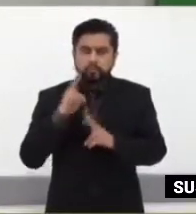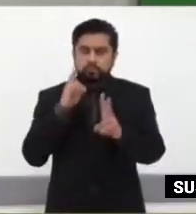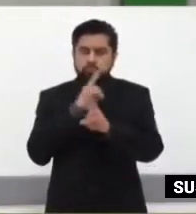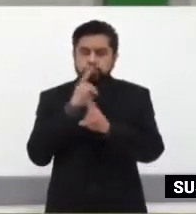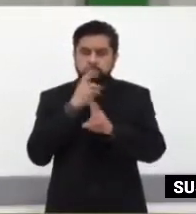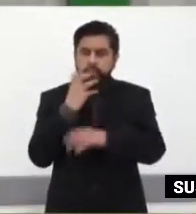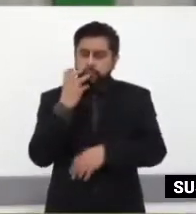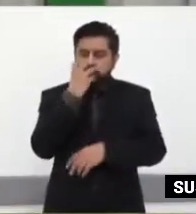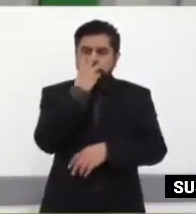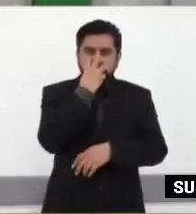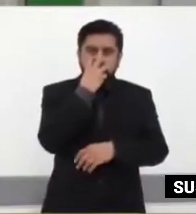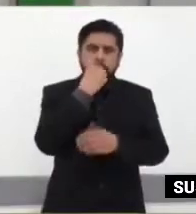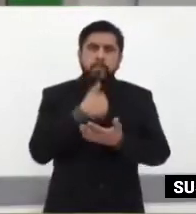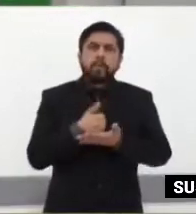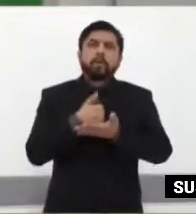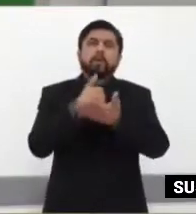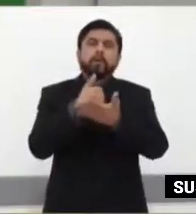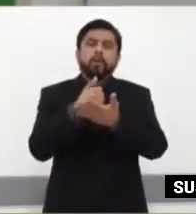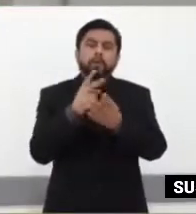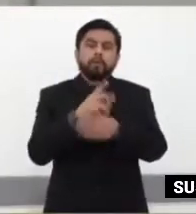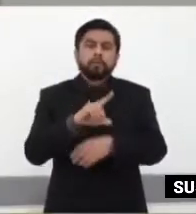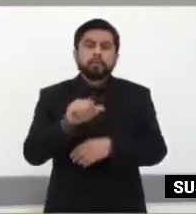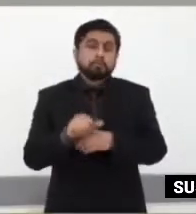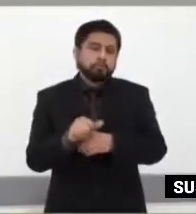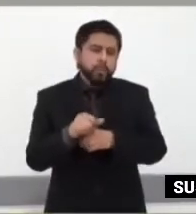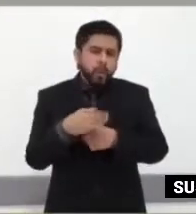si se ingresa a observación o se da de alta.